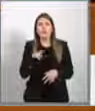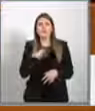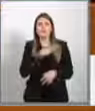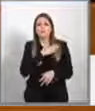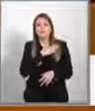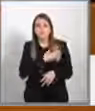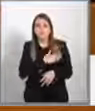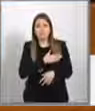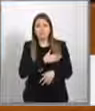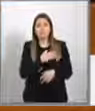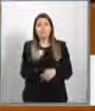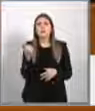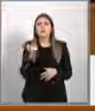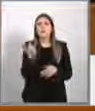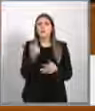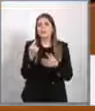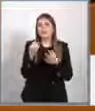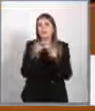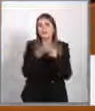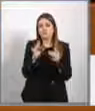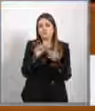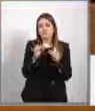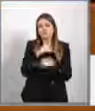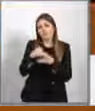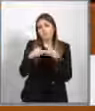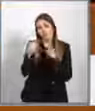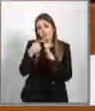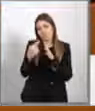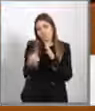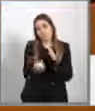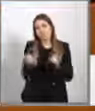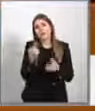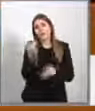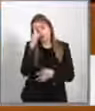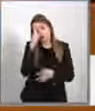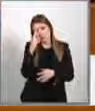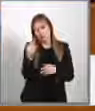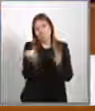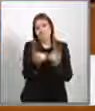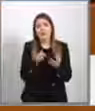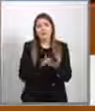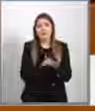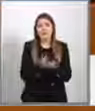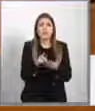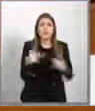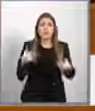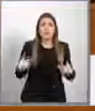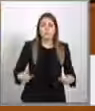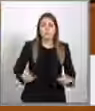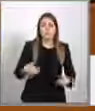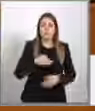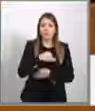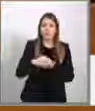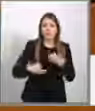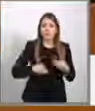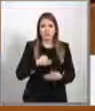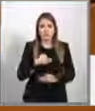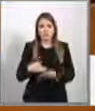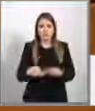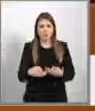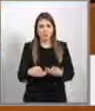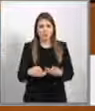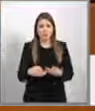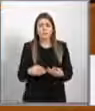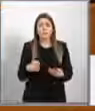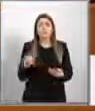de cuentas, que se respeten los derechos de las víctimas y los derechos humanos de todos quienes intervienen en el proceso.